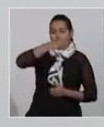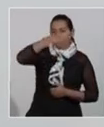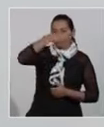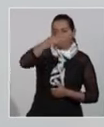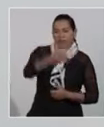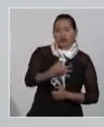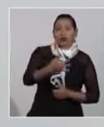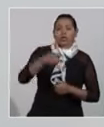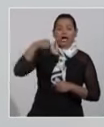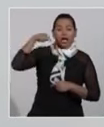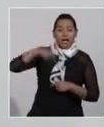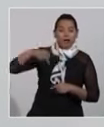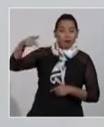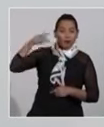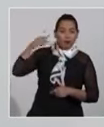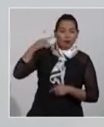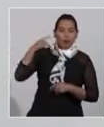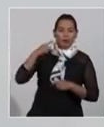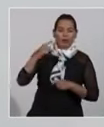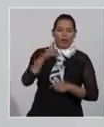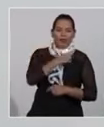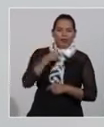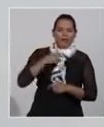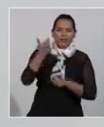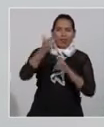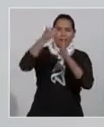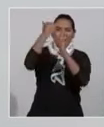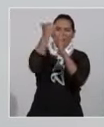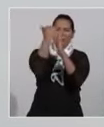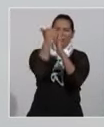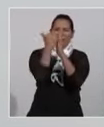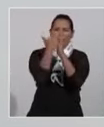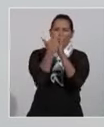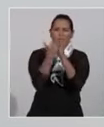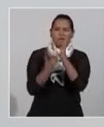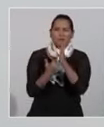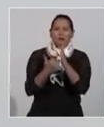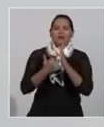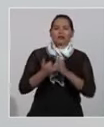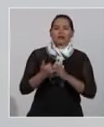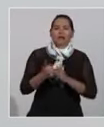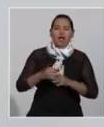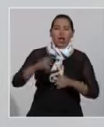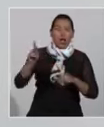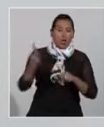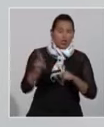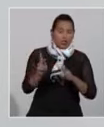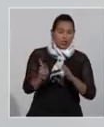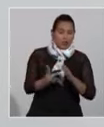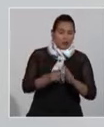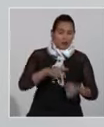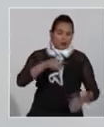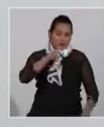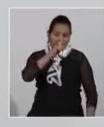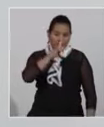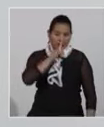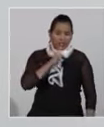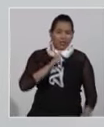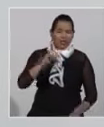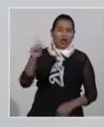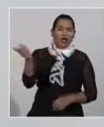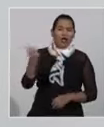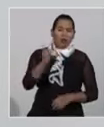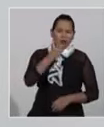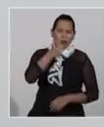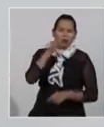en 1.116 millones de pesos desde que gobierna el PAN. Vuelve a mentir al afirmar que los gobiernos del PAN concentraron la